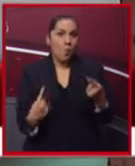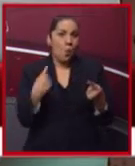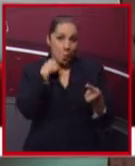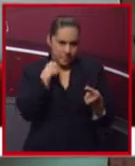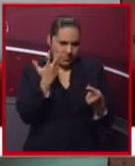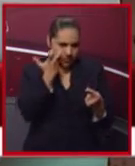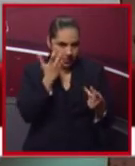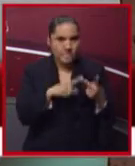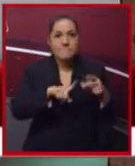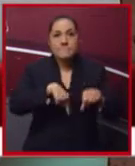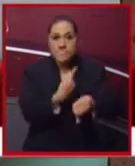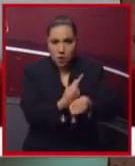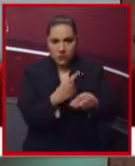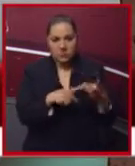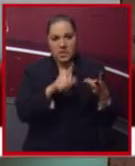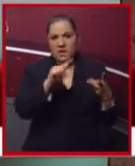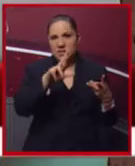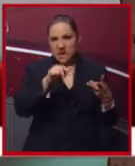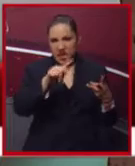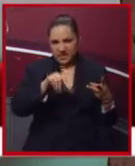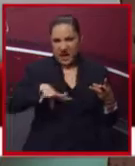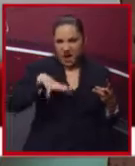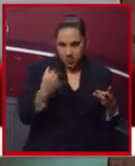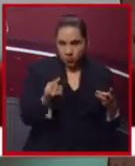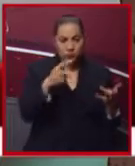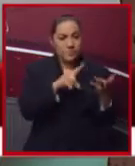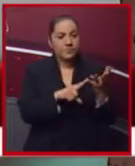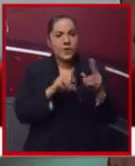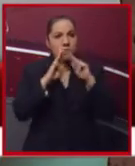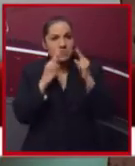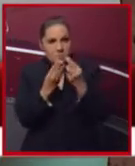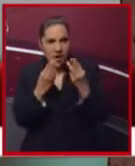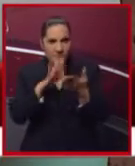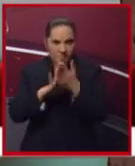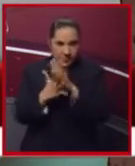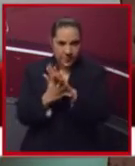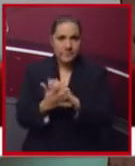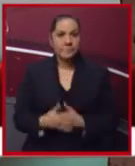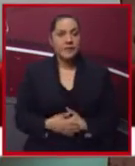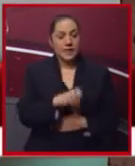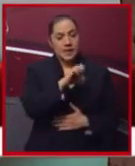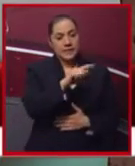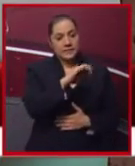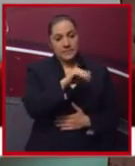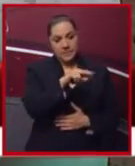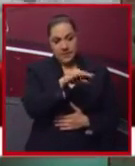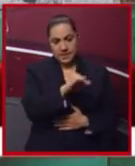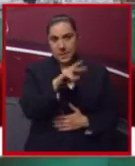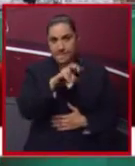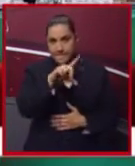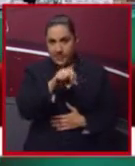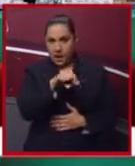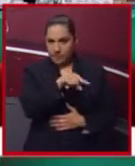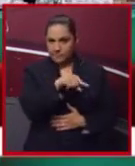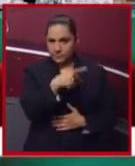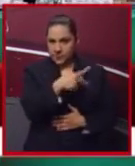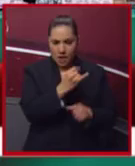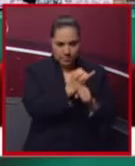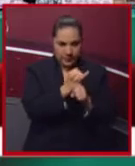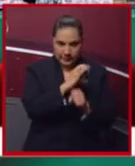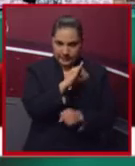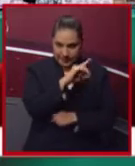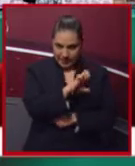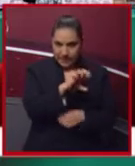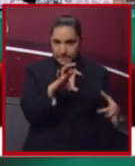violación, trata de personas y delincuencia organizada, entre otros. Estefanía Vela, investigadora del CIDE, se pronunció en contra de ampliar el catálogo